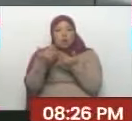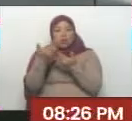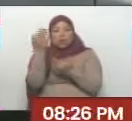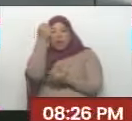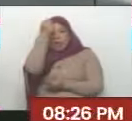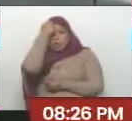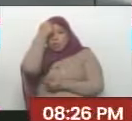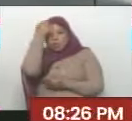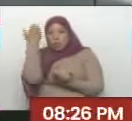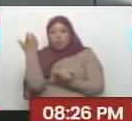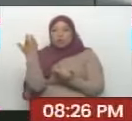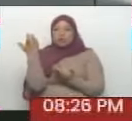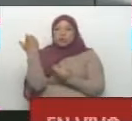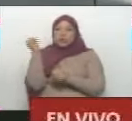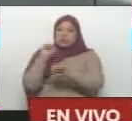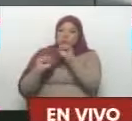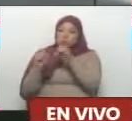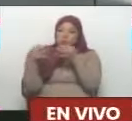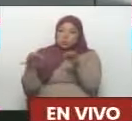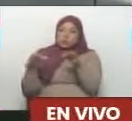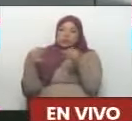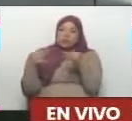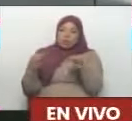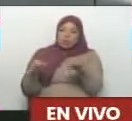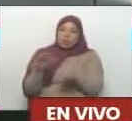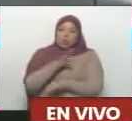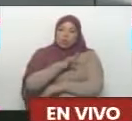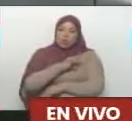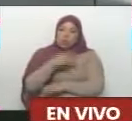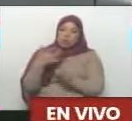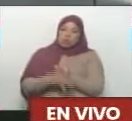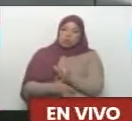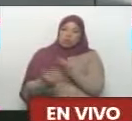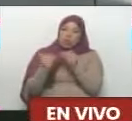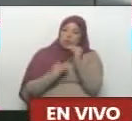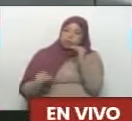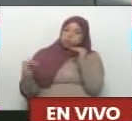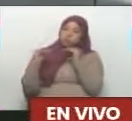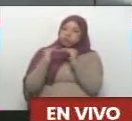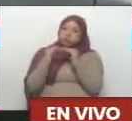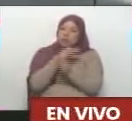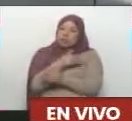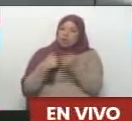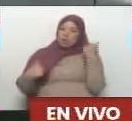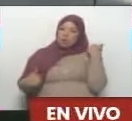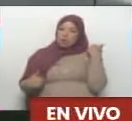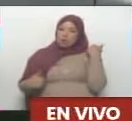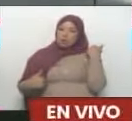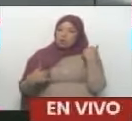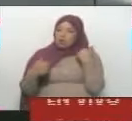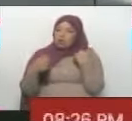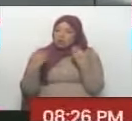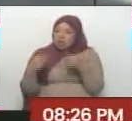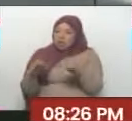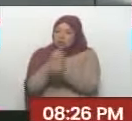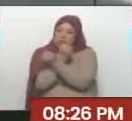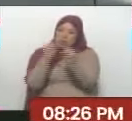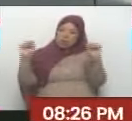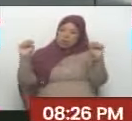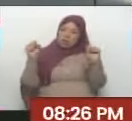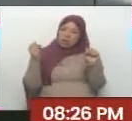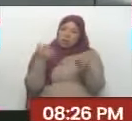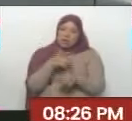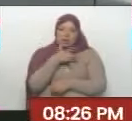la banalidad, propias del sistema de propaganda y alienación que quiere arrebatarnos la ternura, la dignidad,